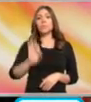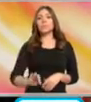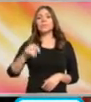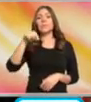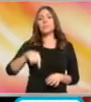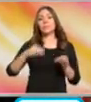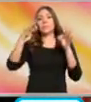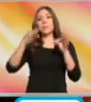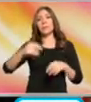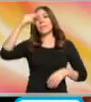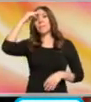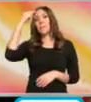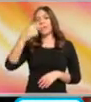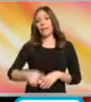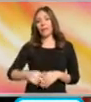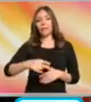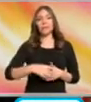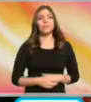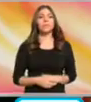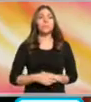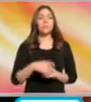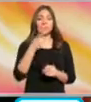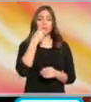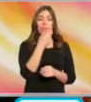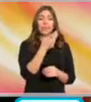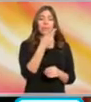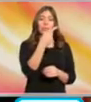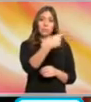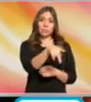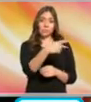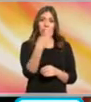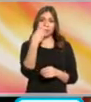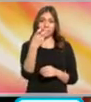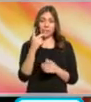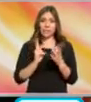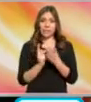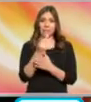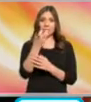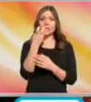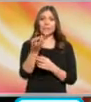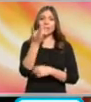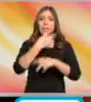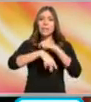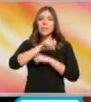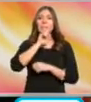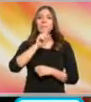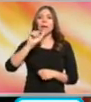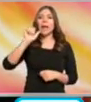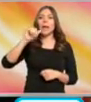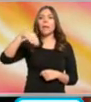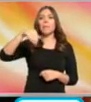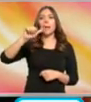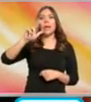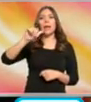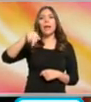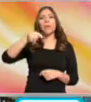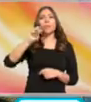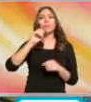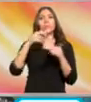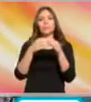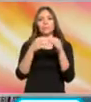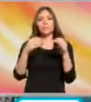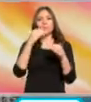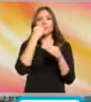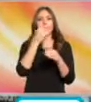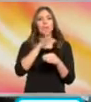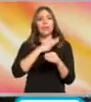que no les comenté, o no recuerdo si les comenté, es que es precisamente la misma hierbita de donde viene el amaranto. Sí, entonces nos decías. Podemos imaginar